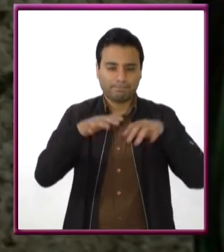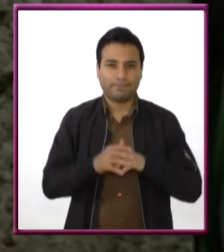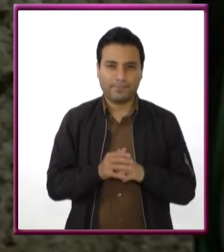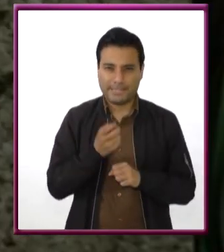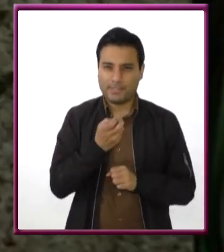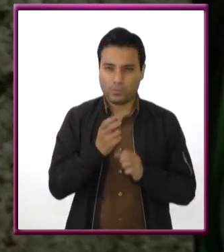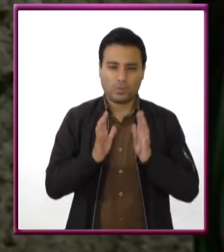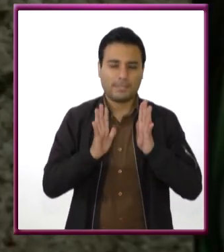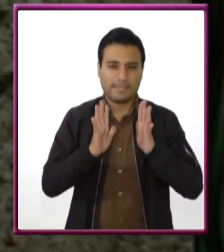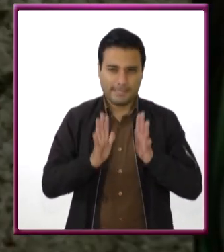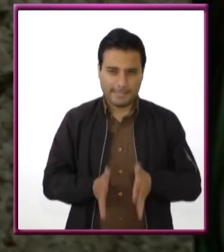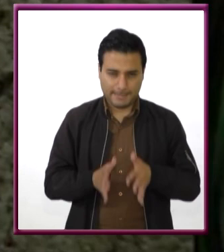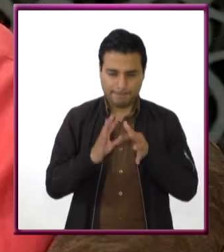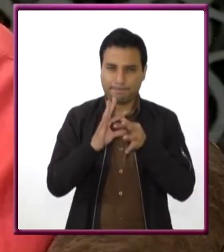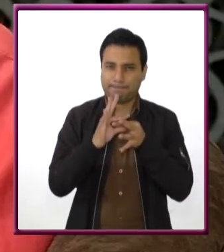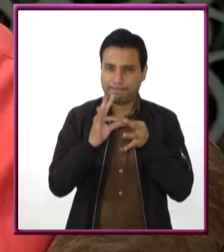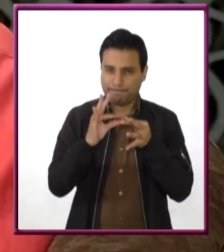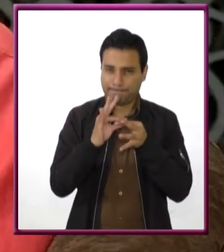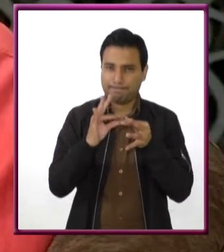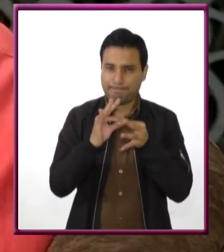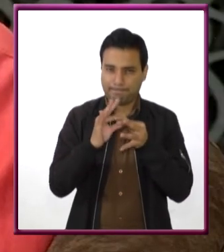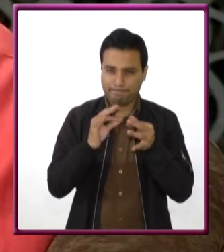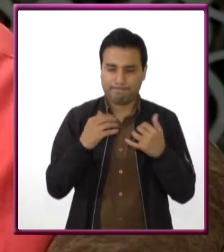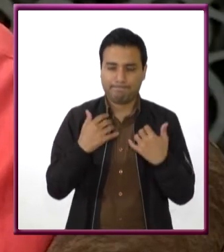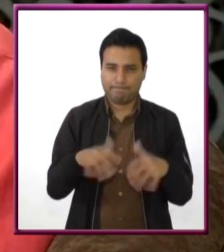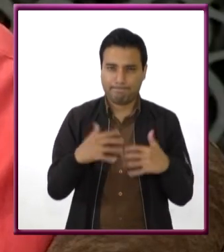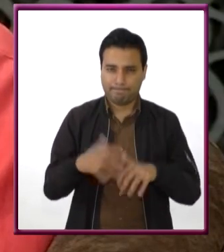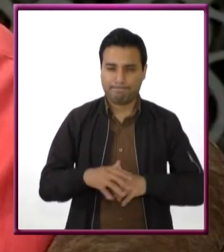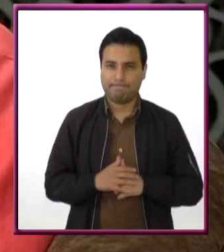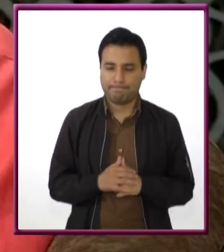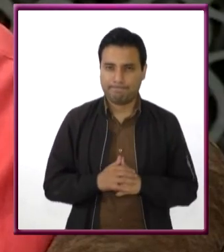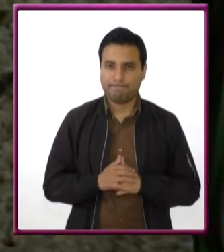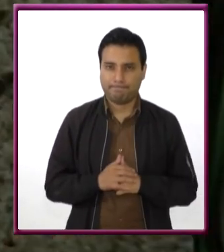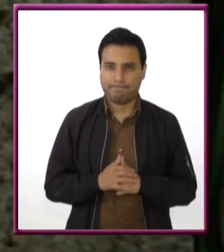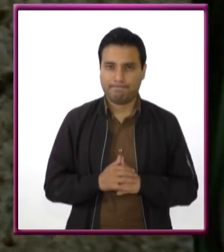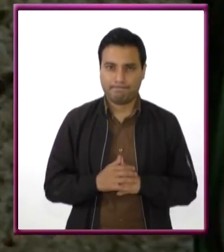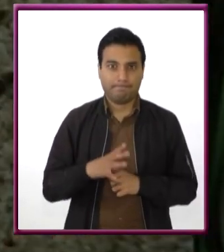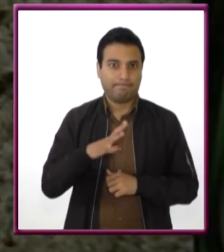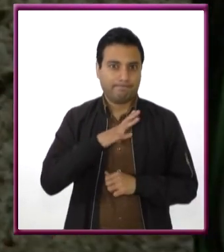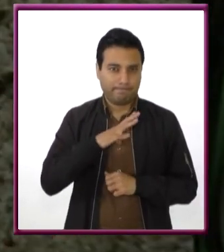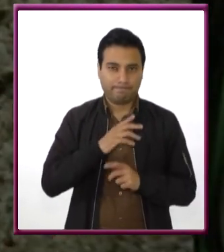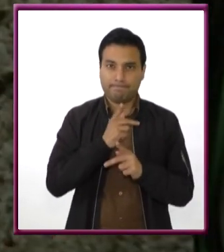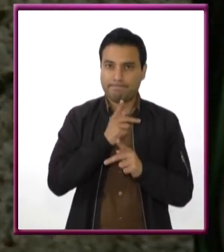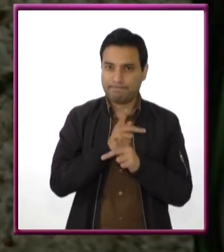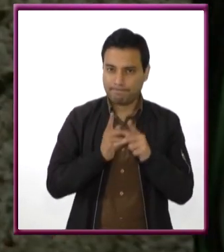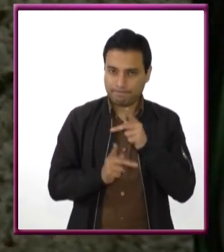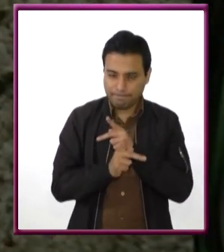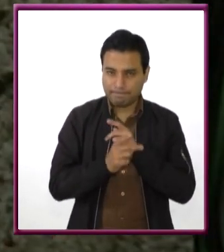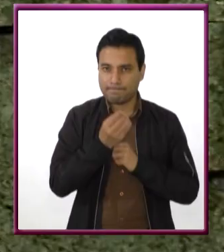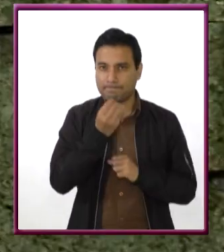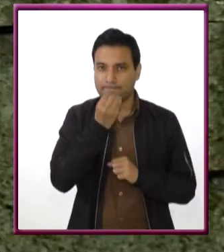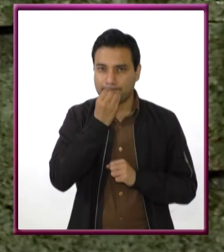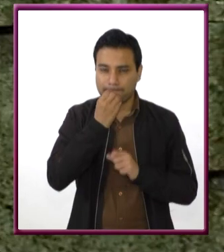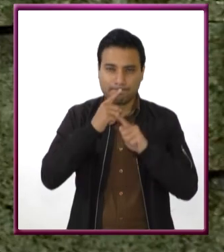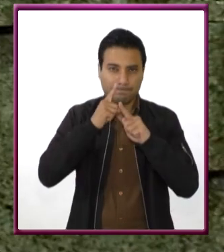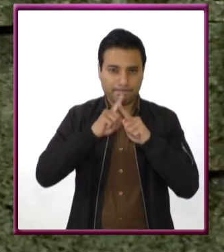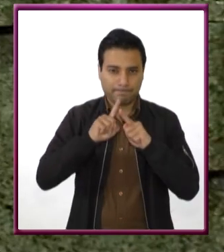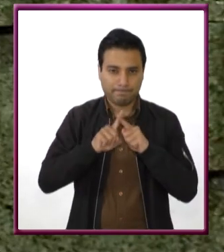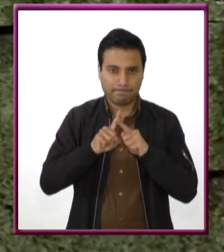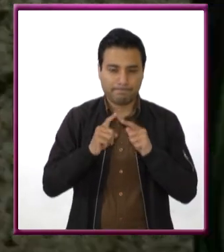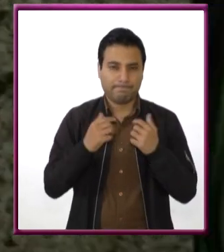sustancias que persisten en los productos agroalimentarios que estamos consumiendo, que estamos